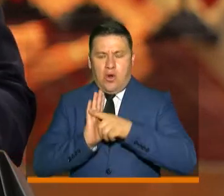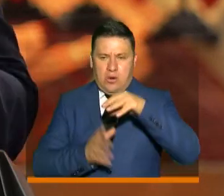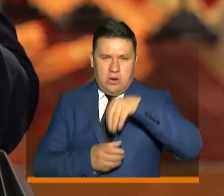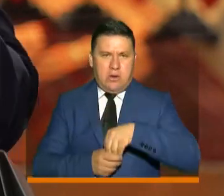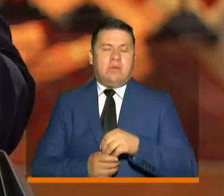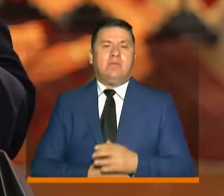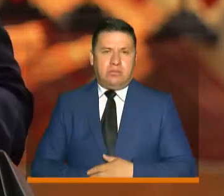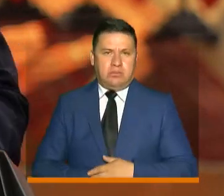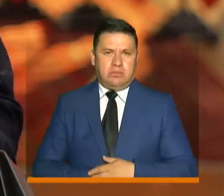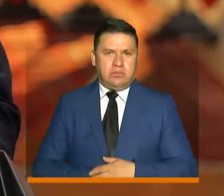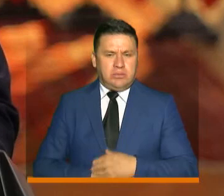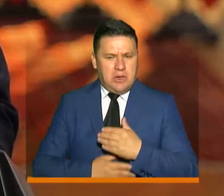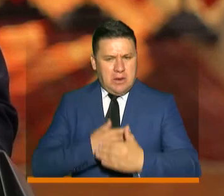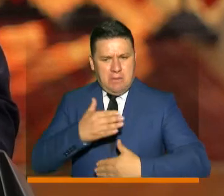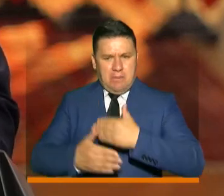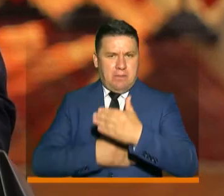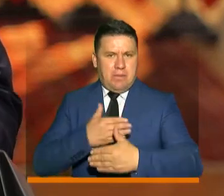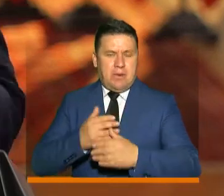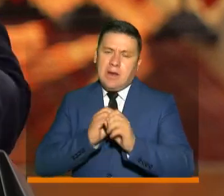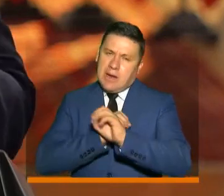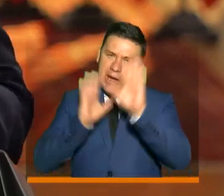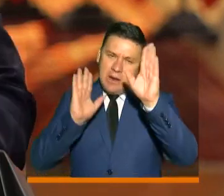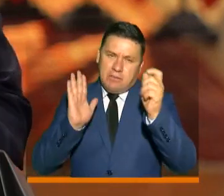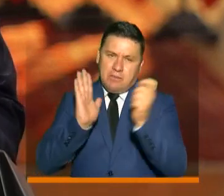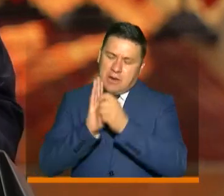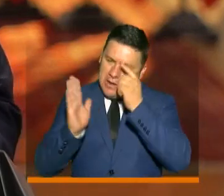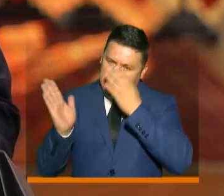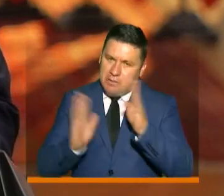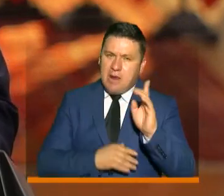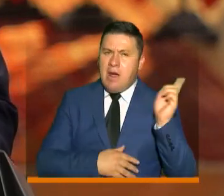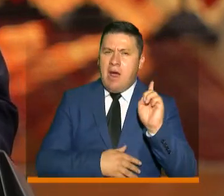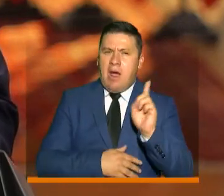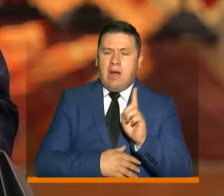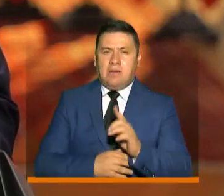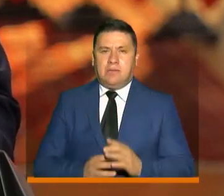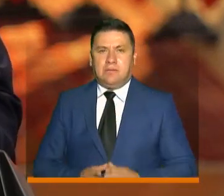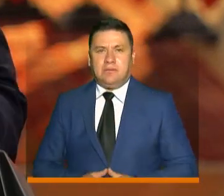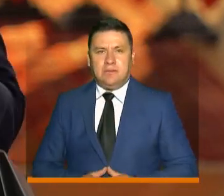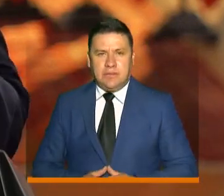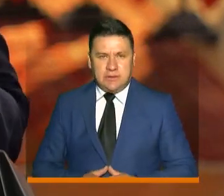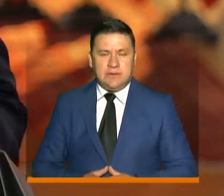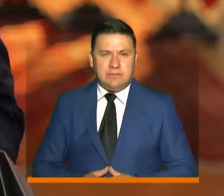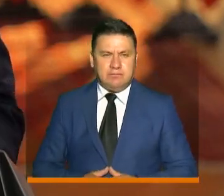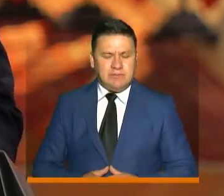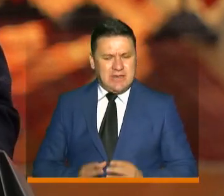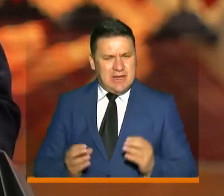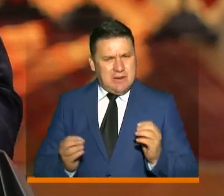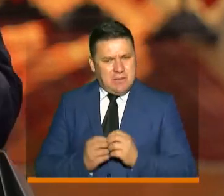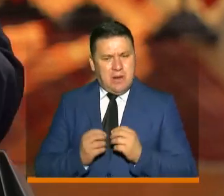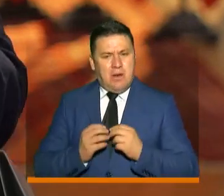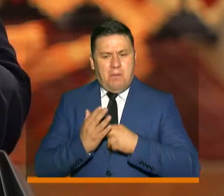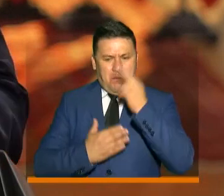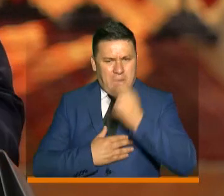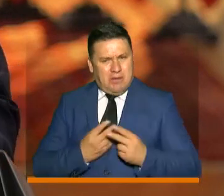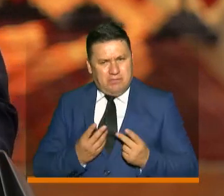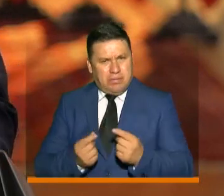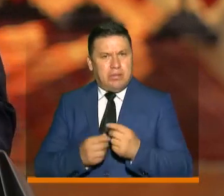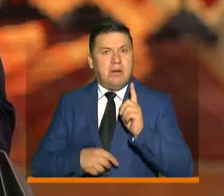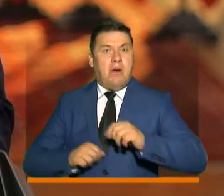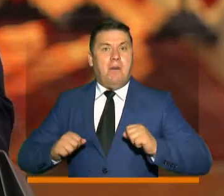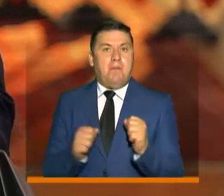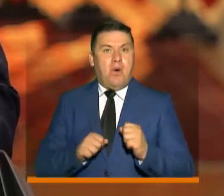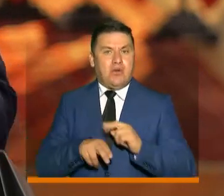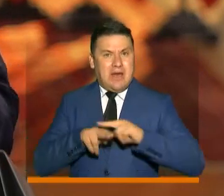y la puesta en marcha por supuesto del plan bicentenario aceleraremos proyectos como el metro de